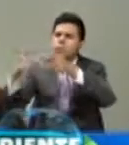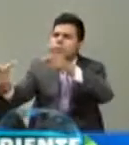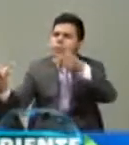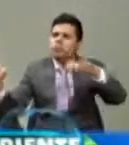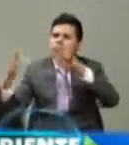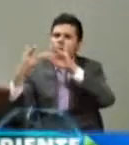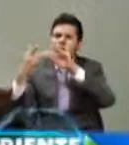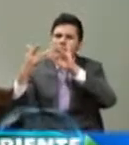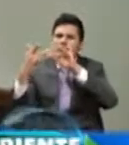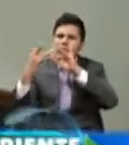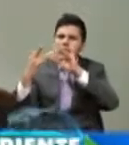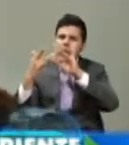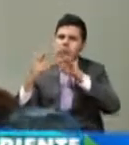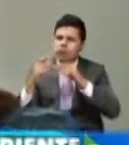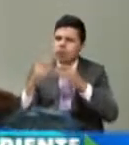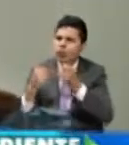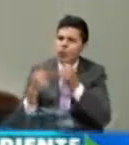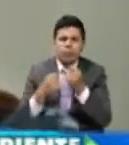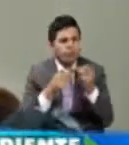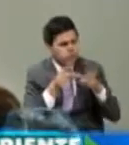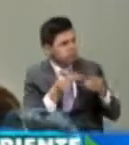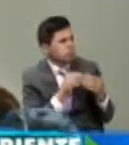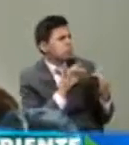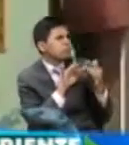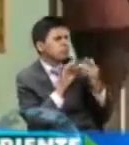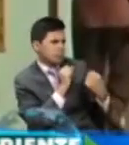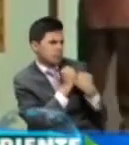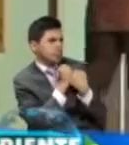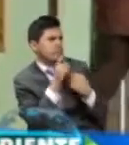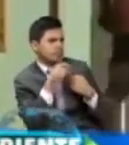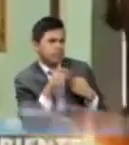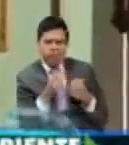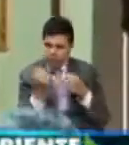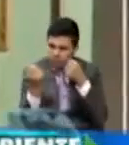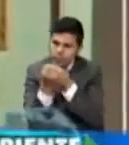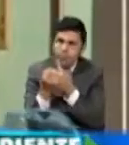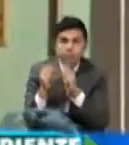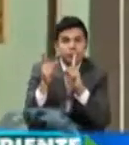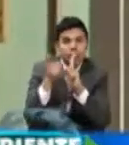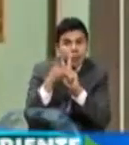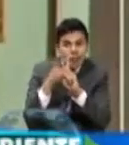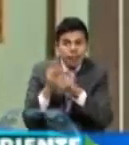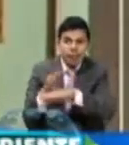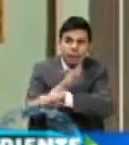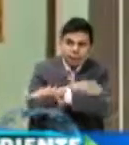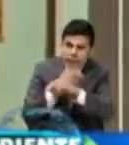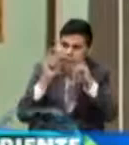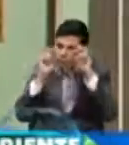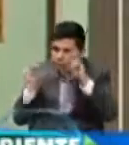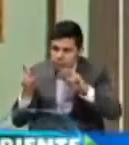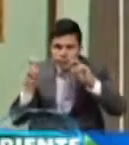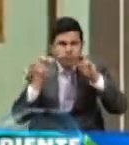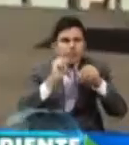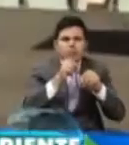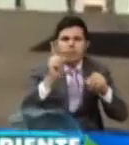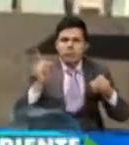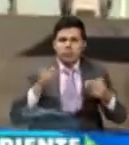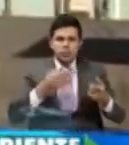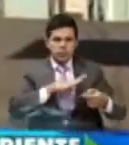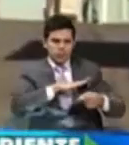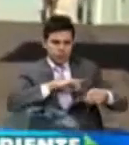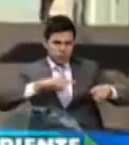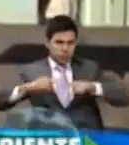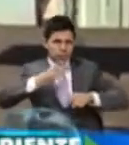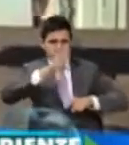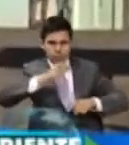algún apoyo, pues ese apoyo lo conocen es cuando se hace una verificación. Cabe recordar que son los alcaldes, las alcaldías, quienes